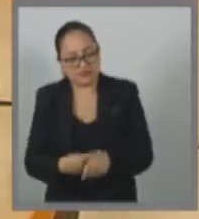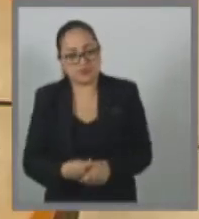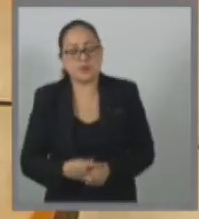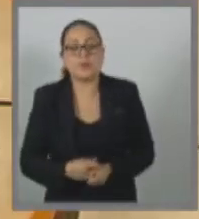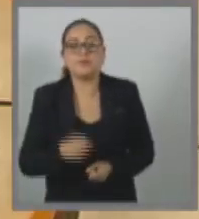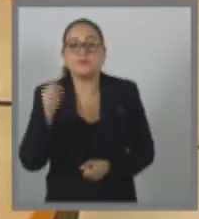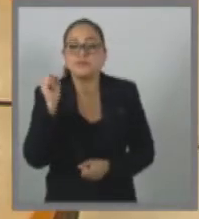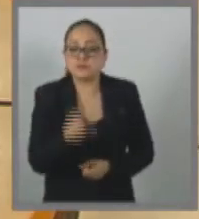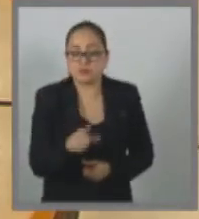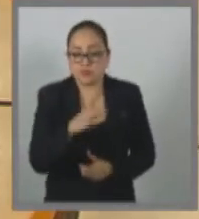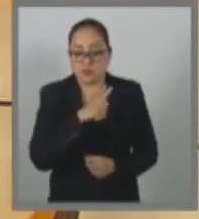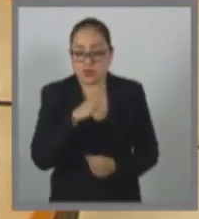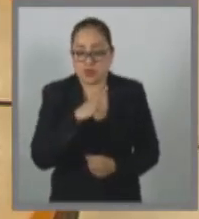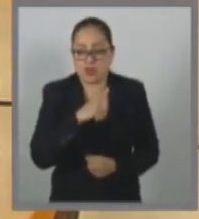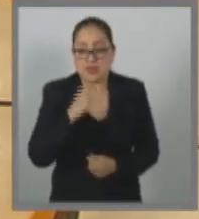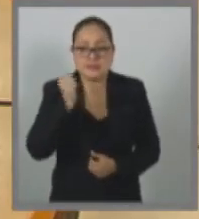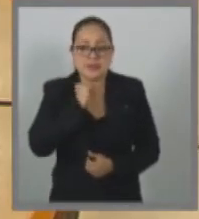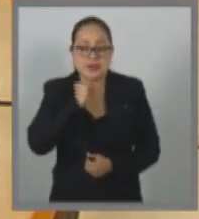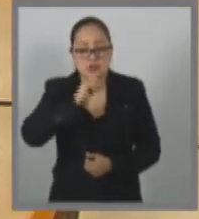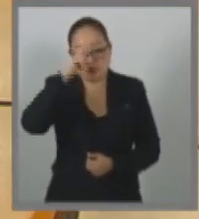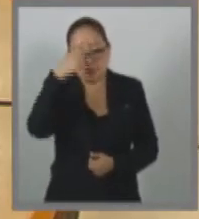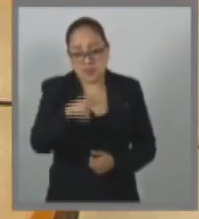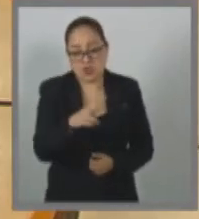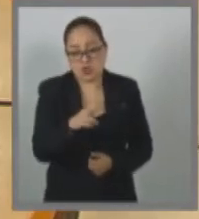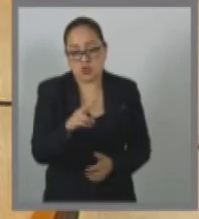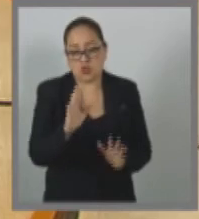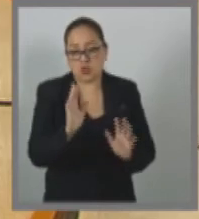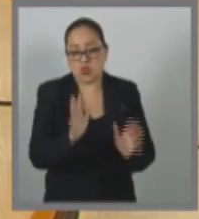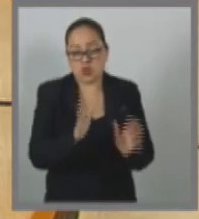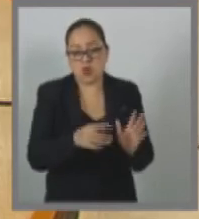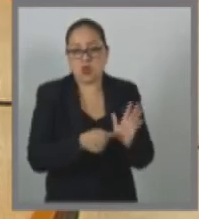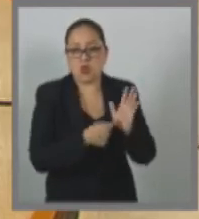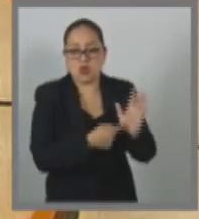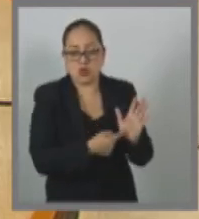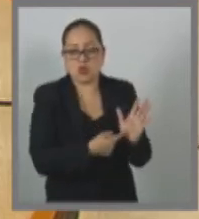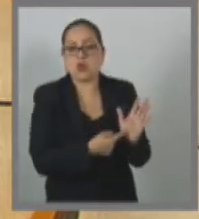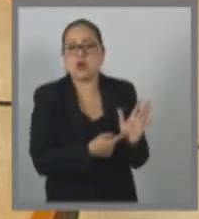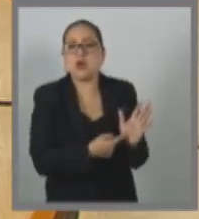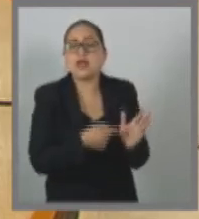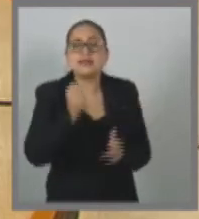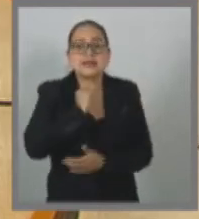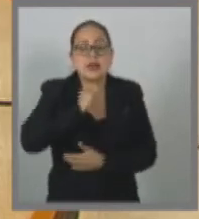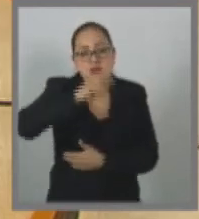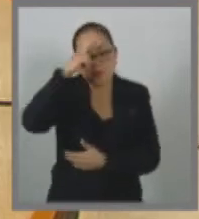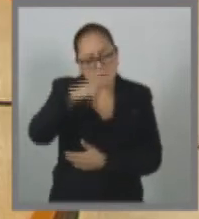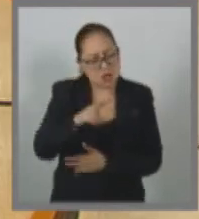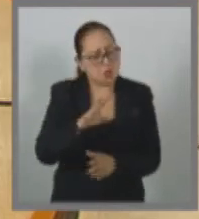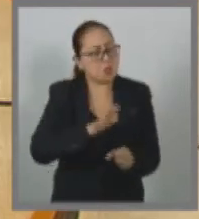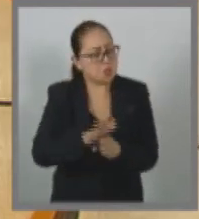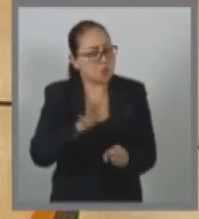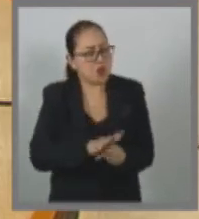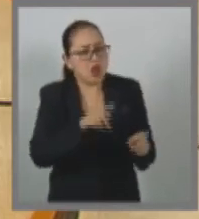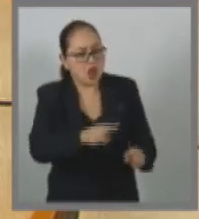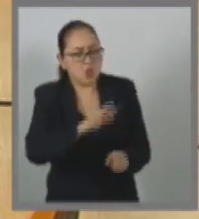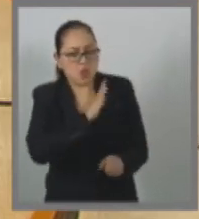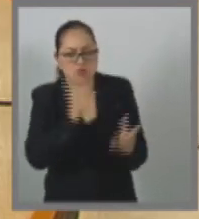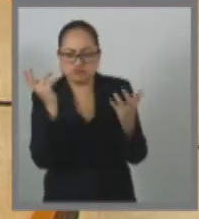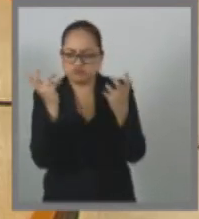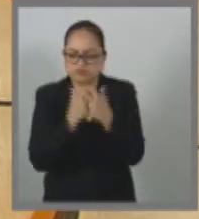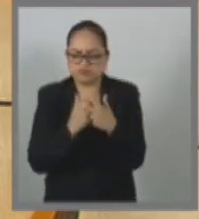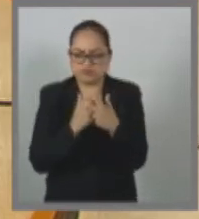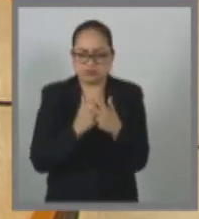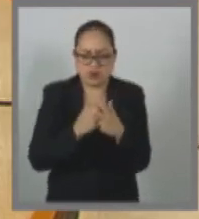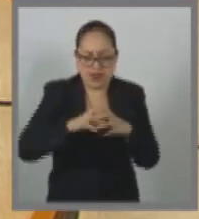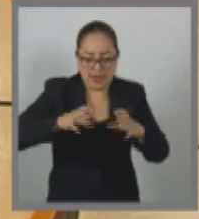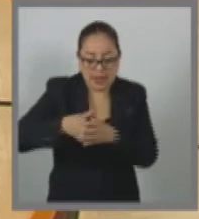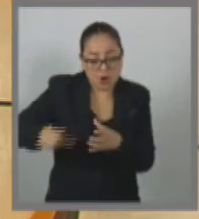cambios, el Senado de la República ha sido un aliado decidido. El Senado de la República ha sabido compaginar el interés